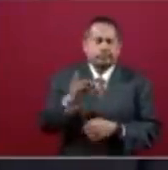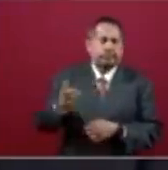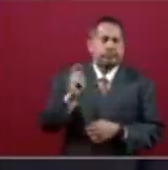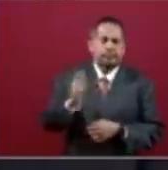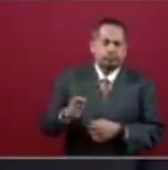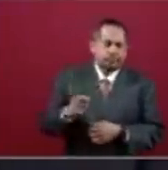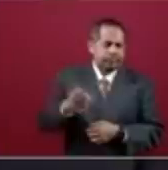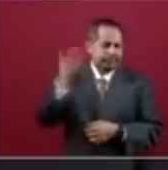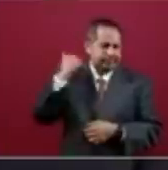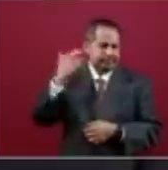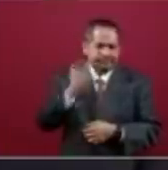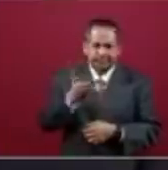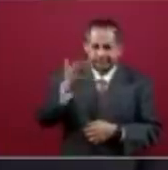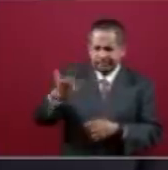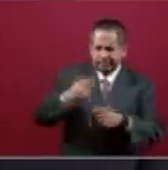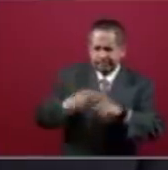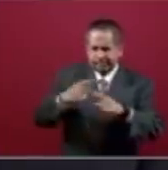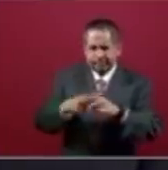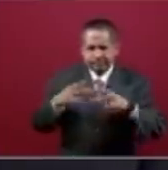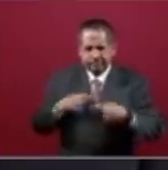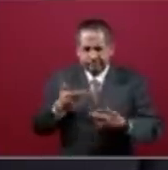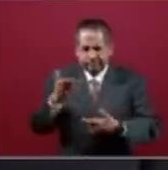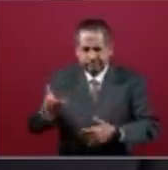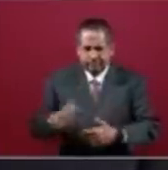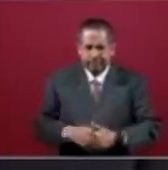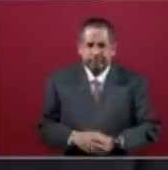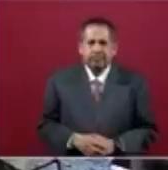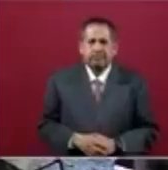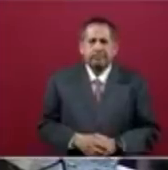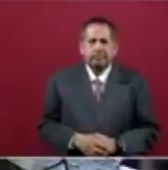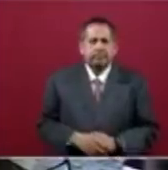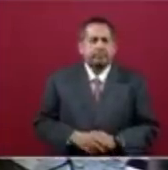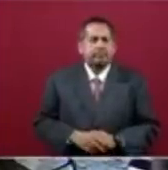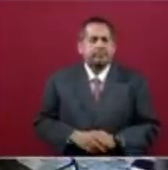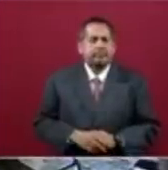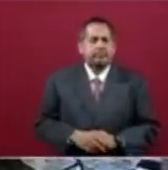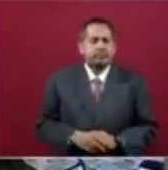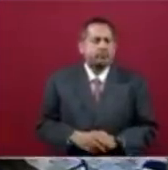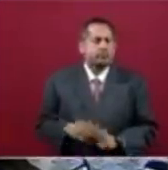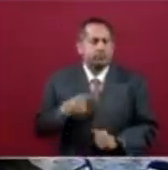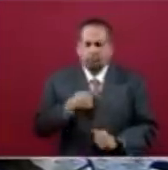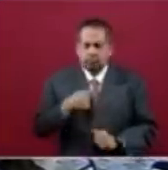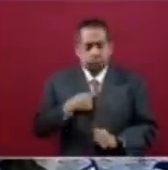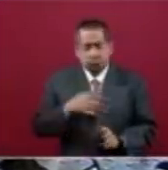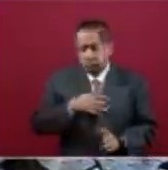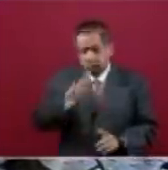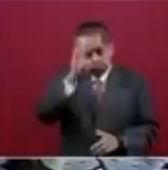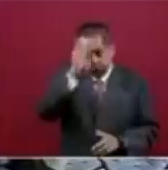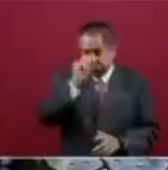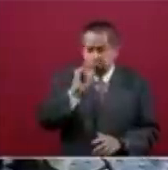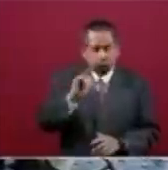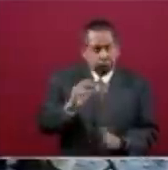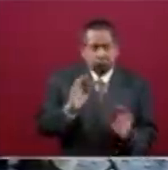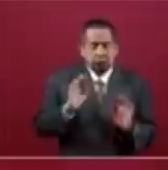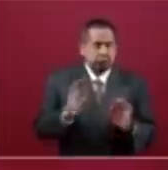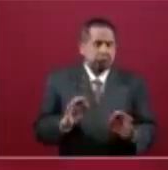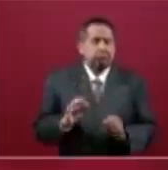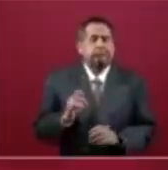creo que ya le han hecho llegar varias cartas. Pues yo estoy totalmente de acuerdo en